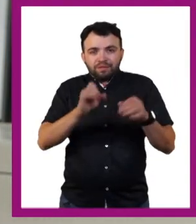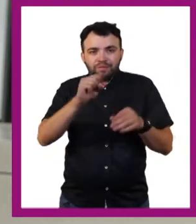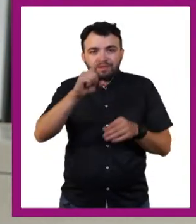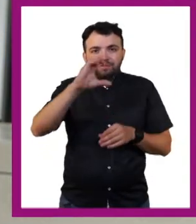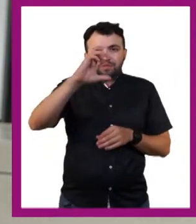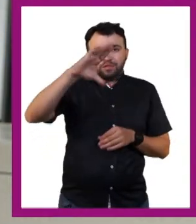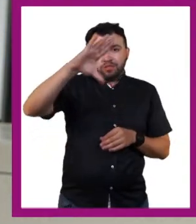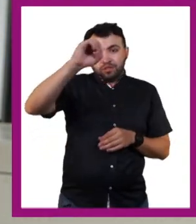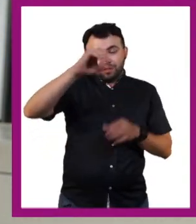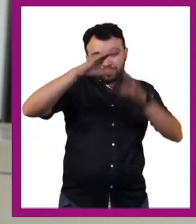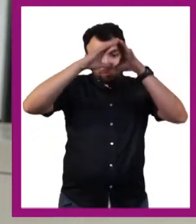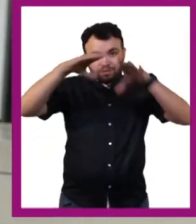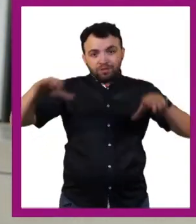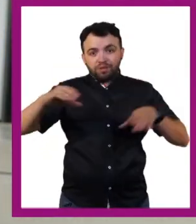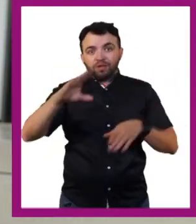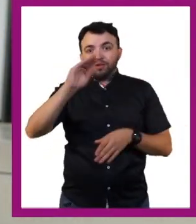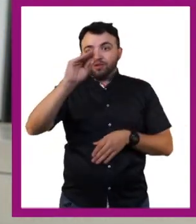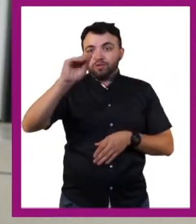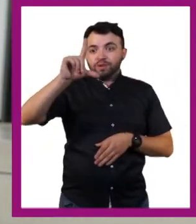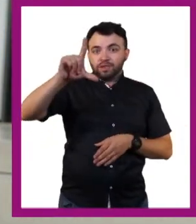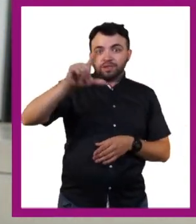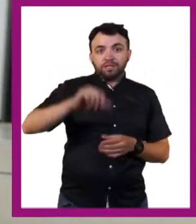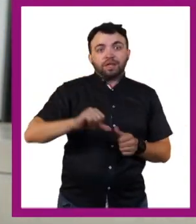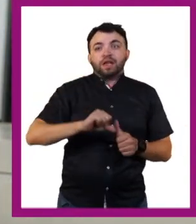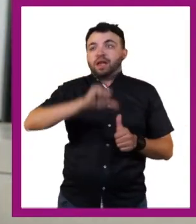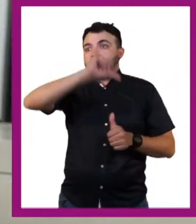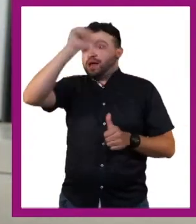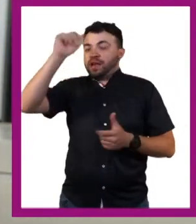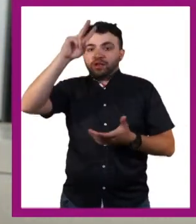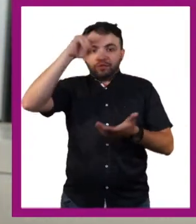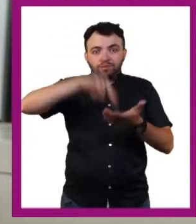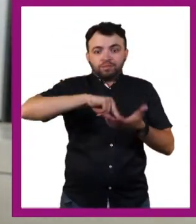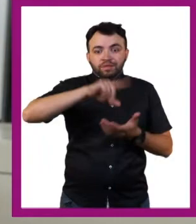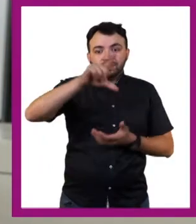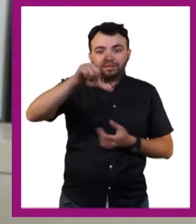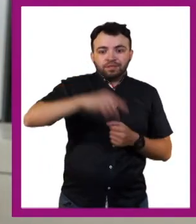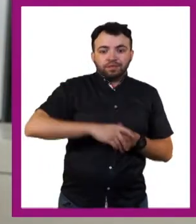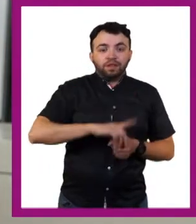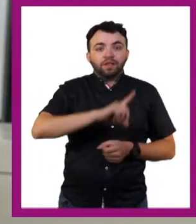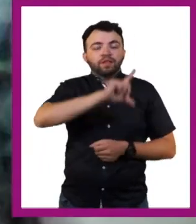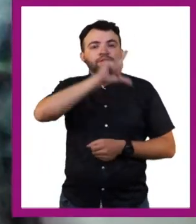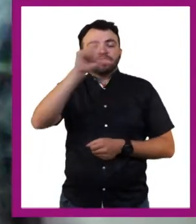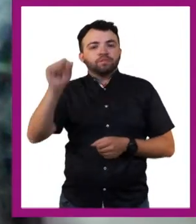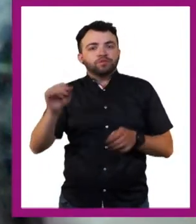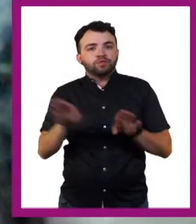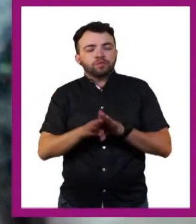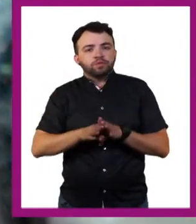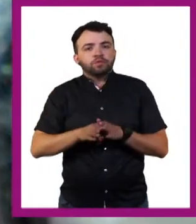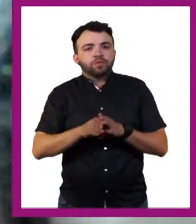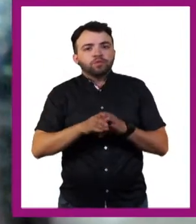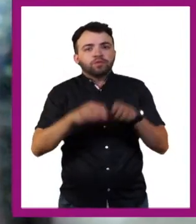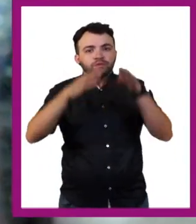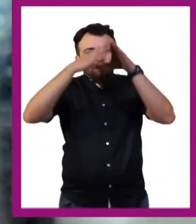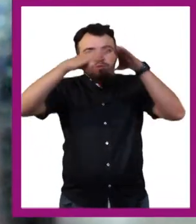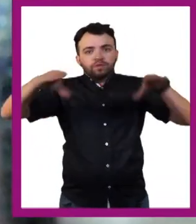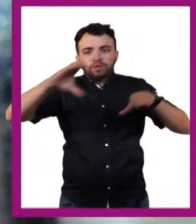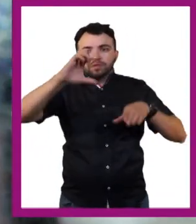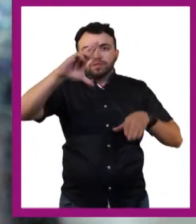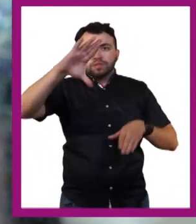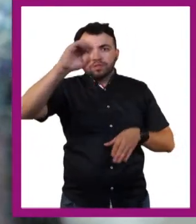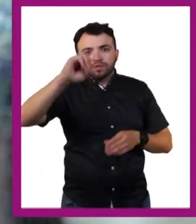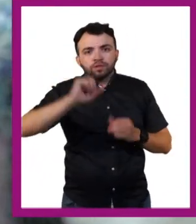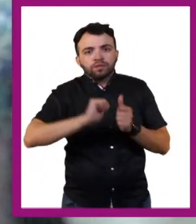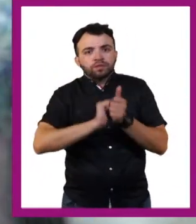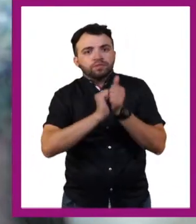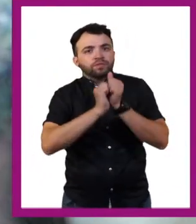2007 y después el circo evolucionó un poco porque ya lo empecé a hacer en color después. Entonces es una serie que tiene muchas imágenes